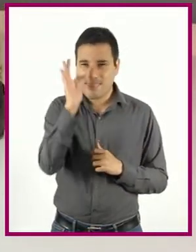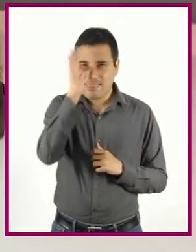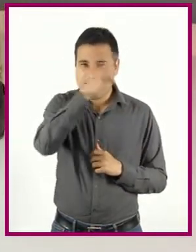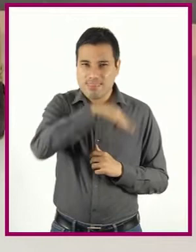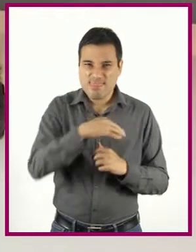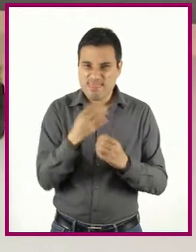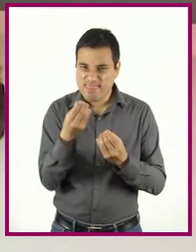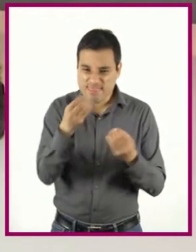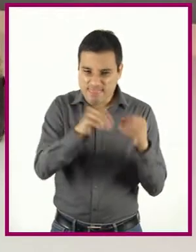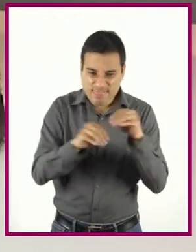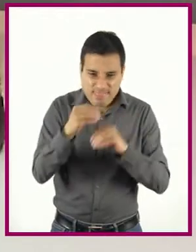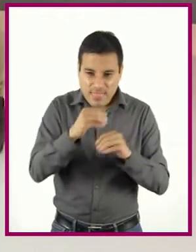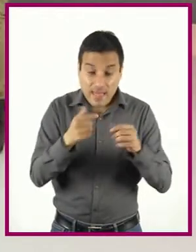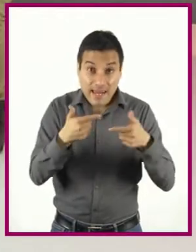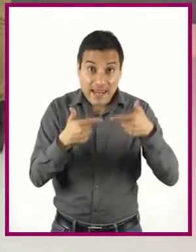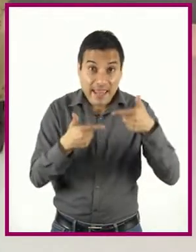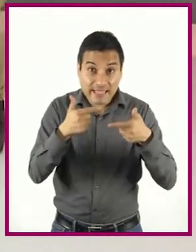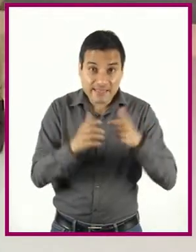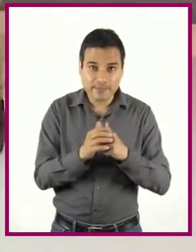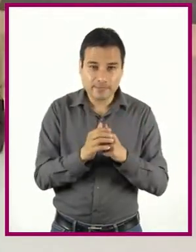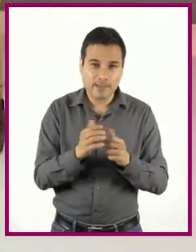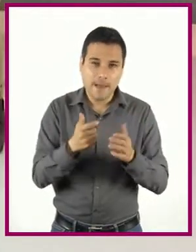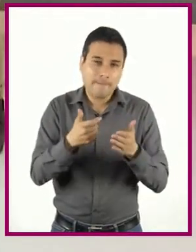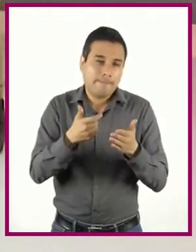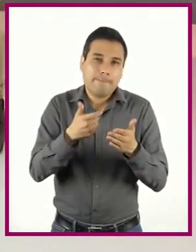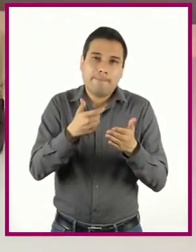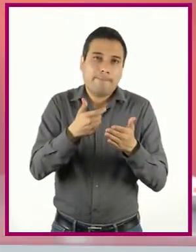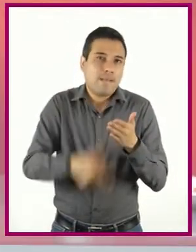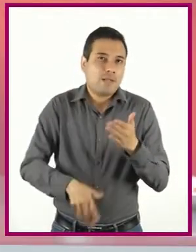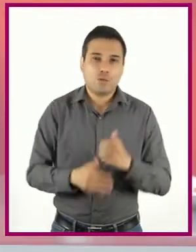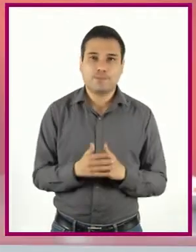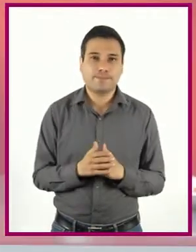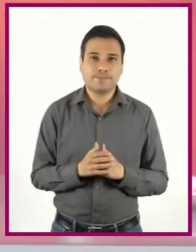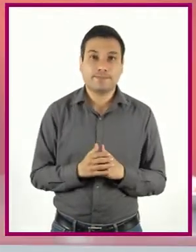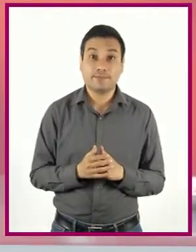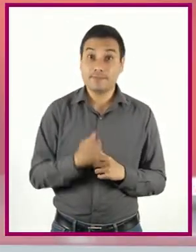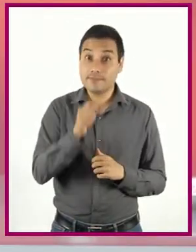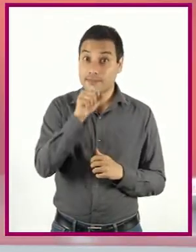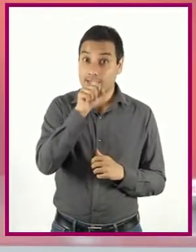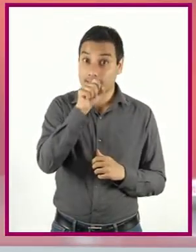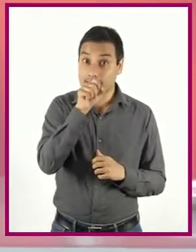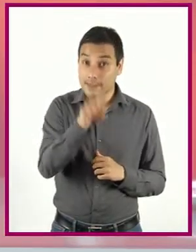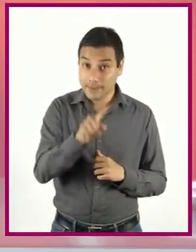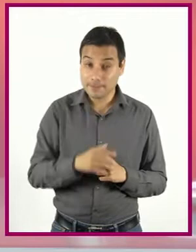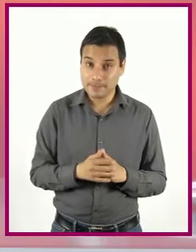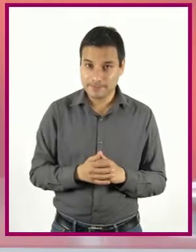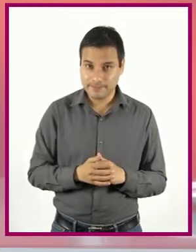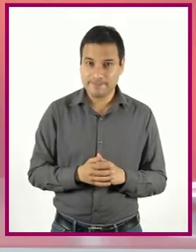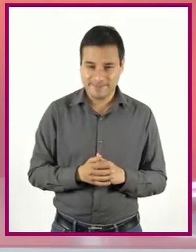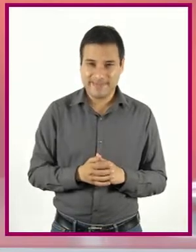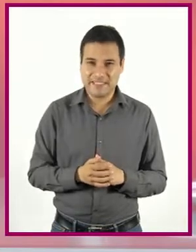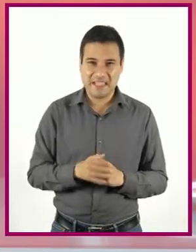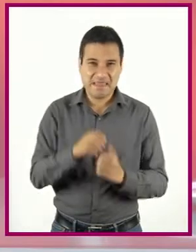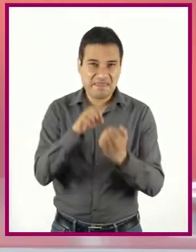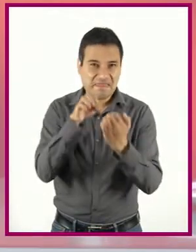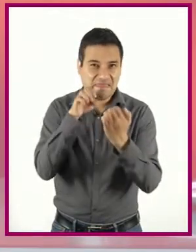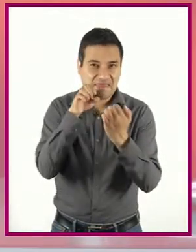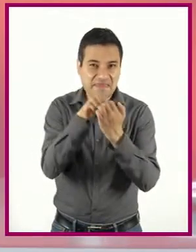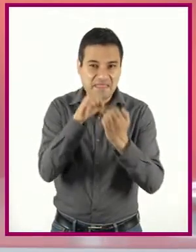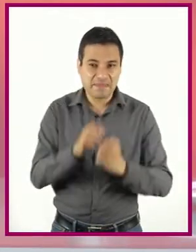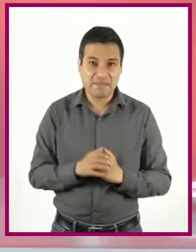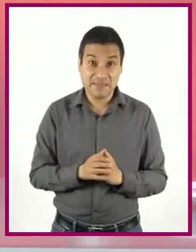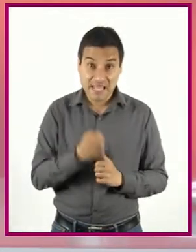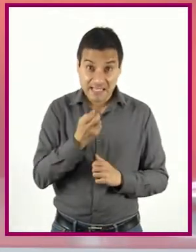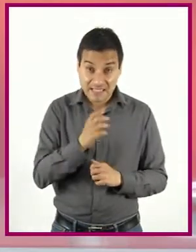leche reducen considerablemente los costos de producción. Además de ser un engaño, disminuyen la calidad del